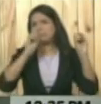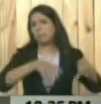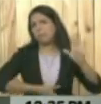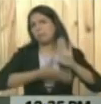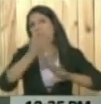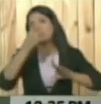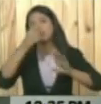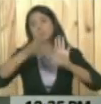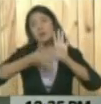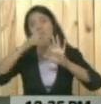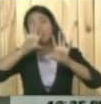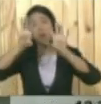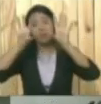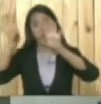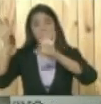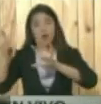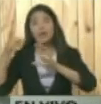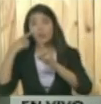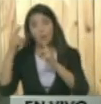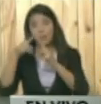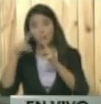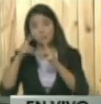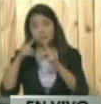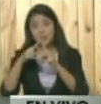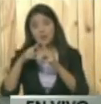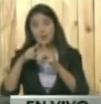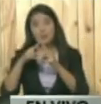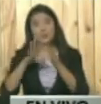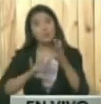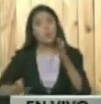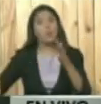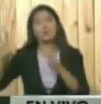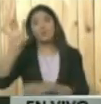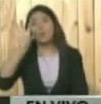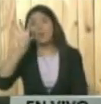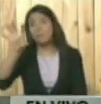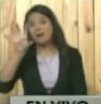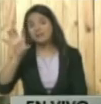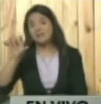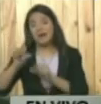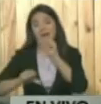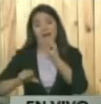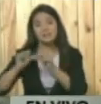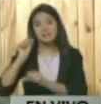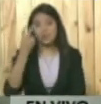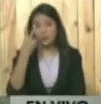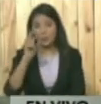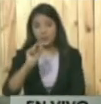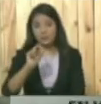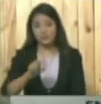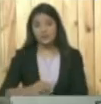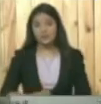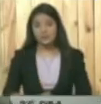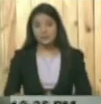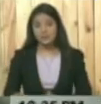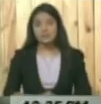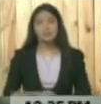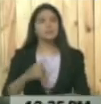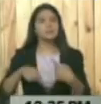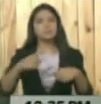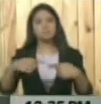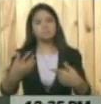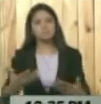las regiones y nuestros países durante todo el siglo XX y que